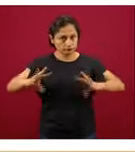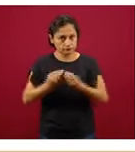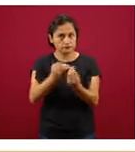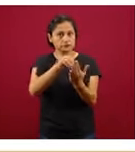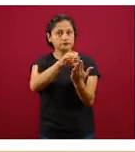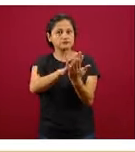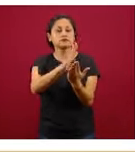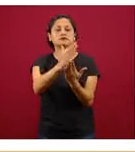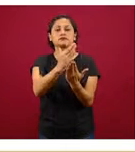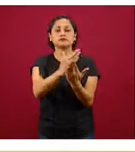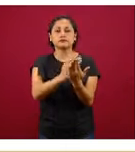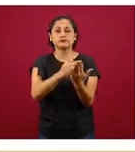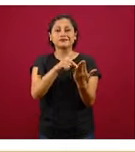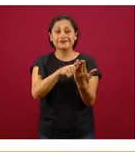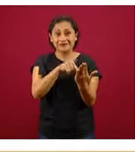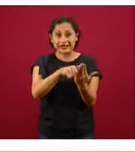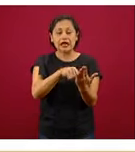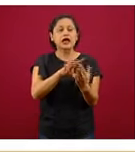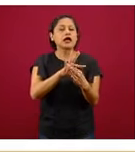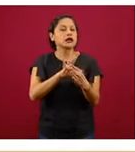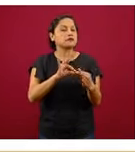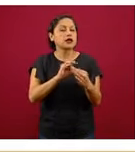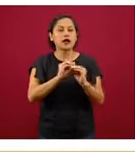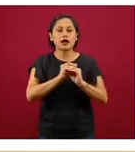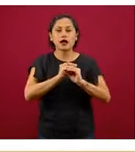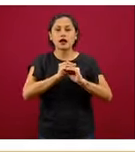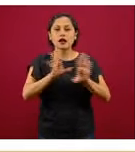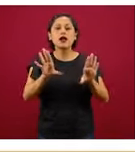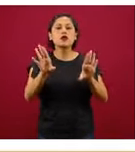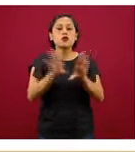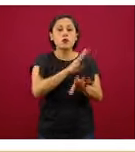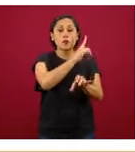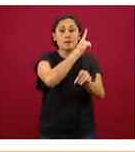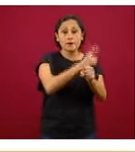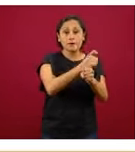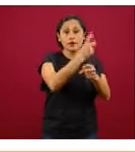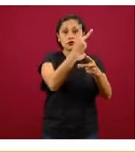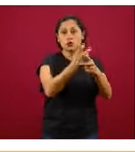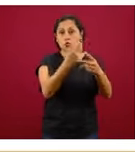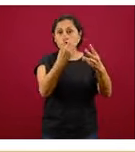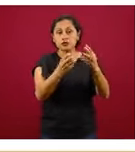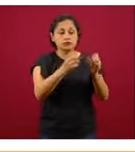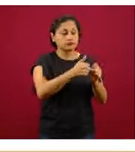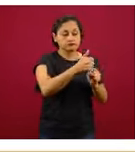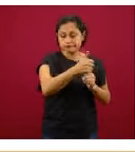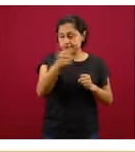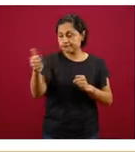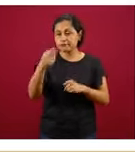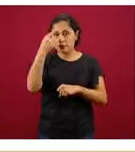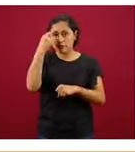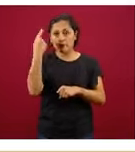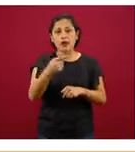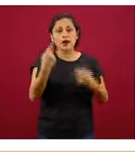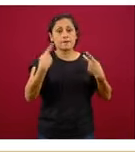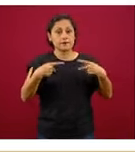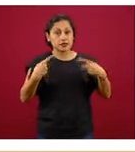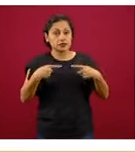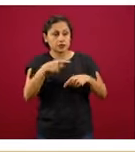lineamientos se pone claro cuál es el camino y cuál es el algoritmo que se debe de seguir para poder identificar a estos pacientes, que